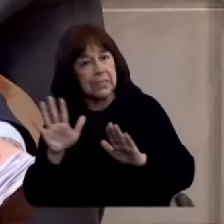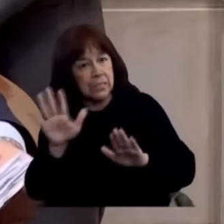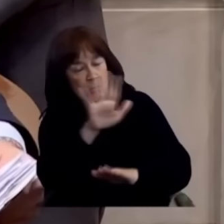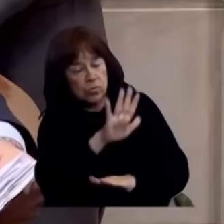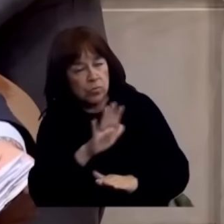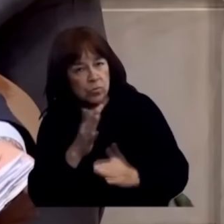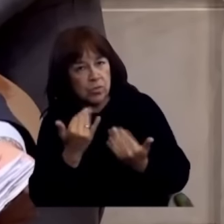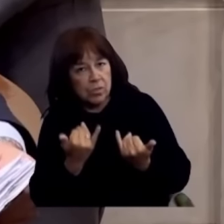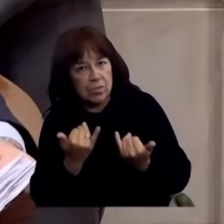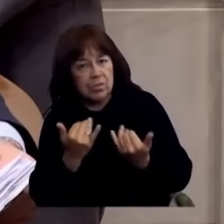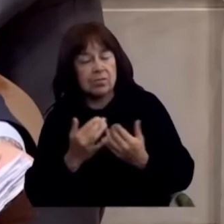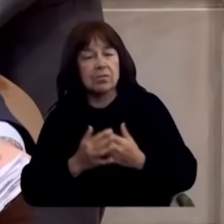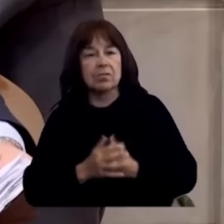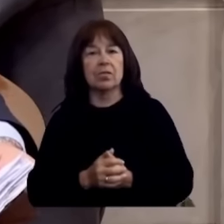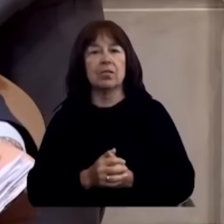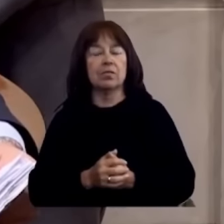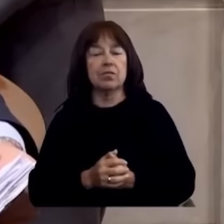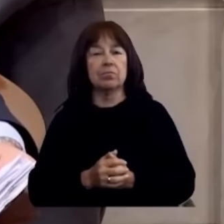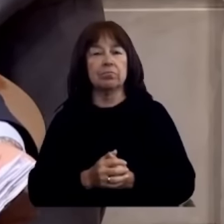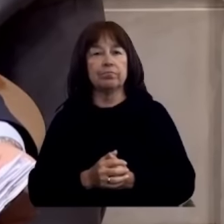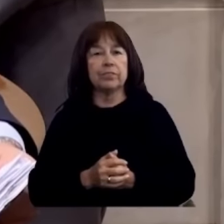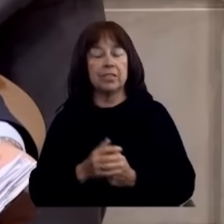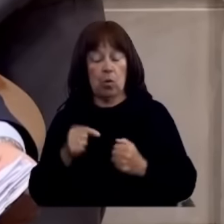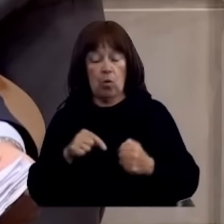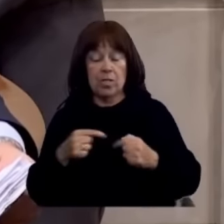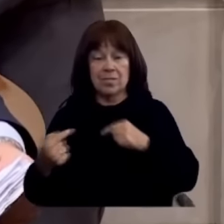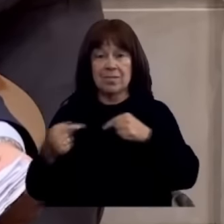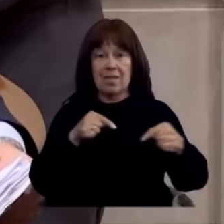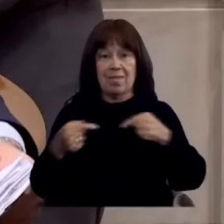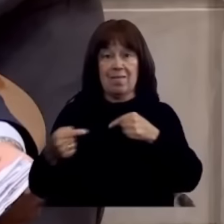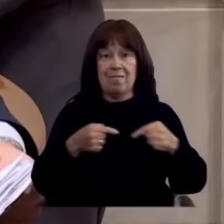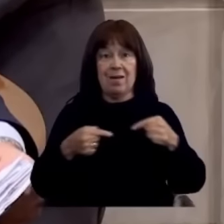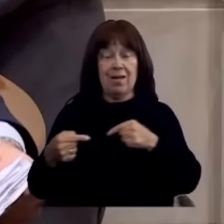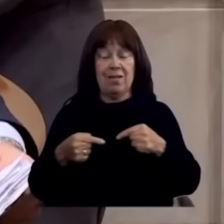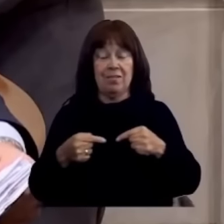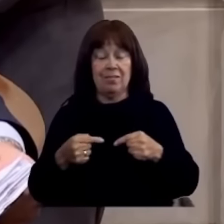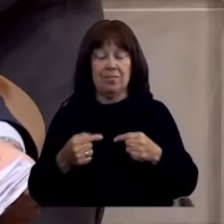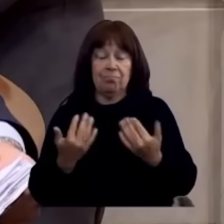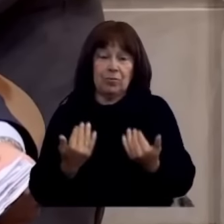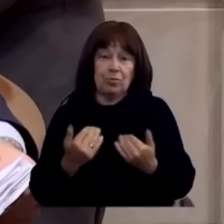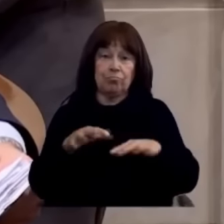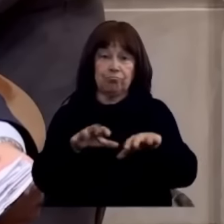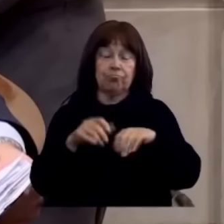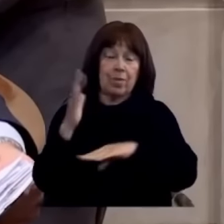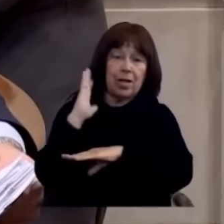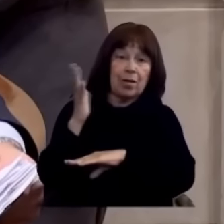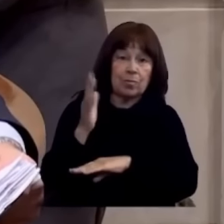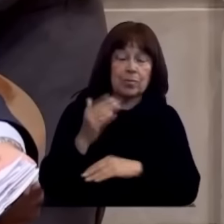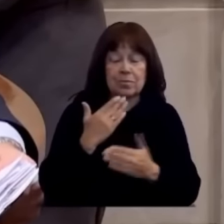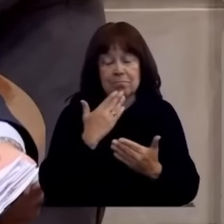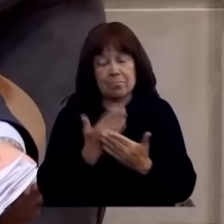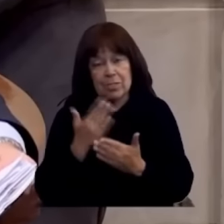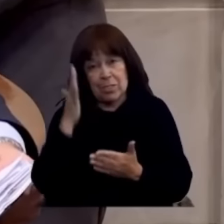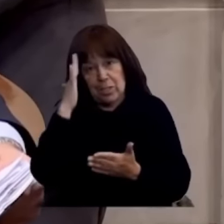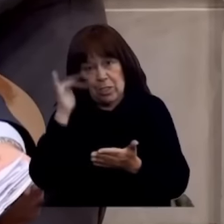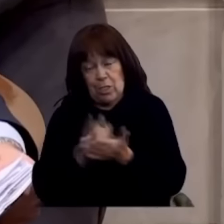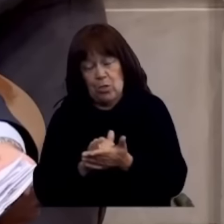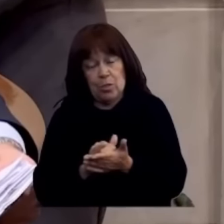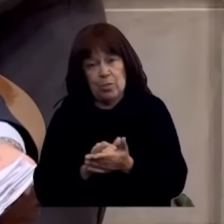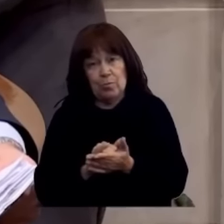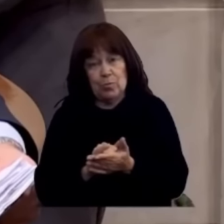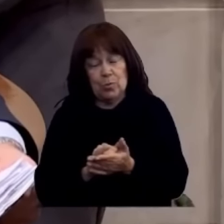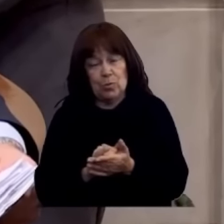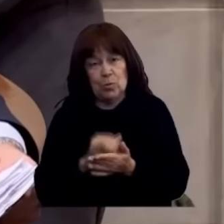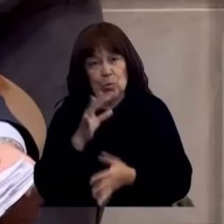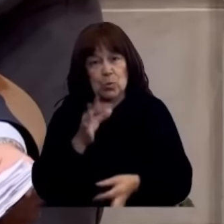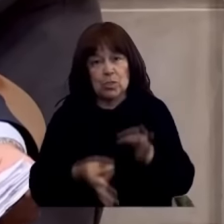diligentemente traído este debate a la corporación. Creo que no es justo que vaya a terminar